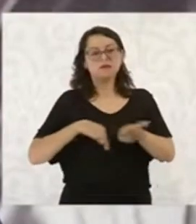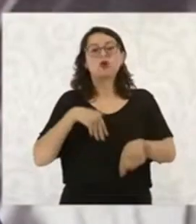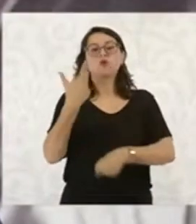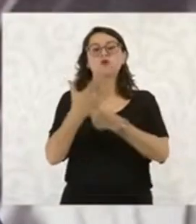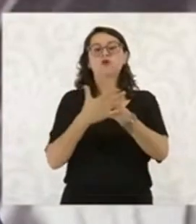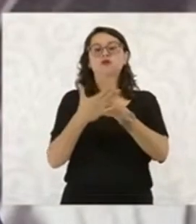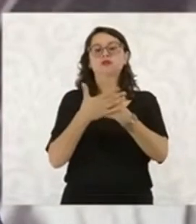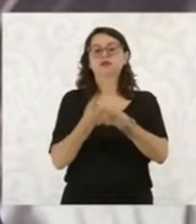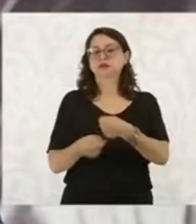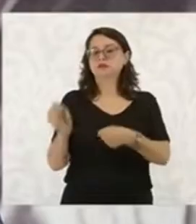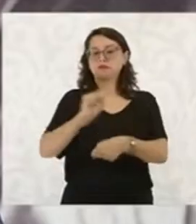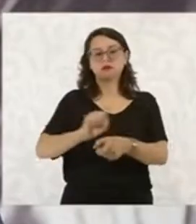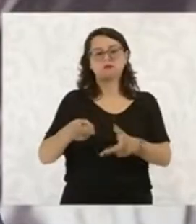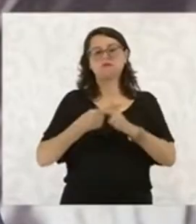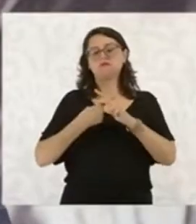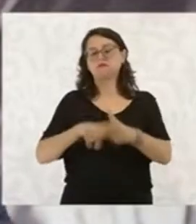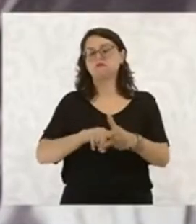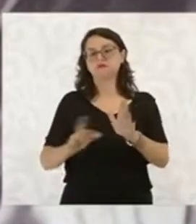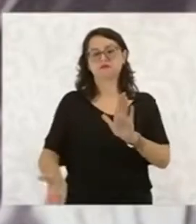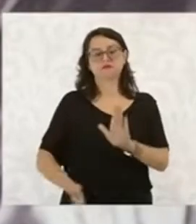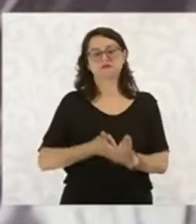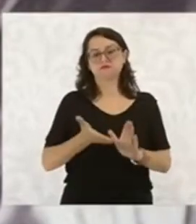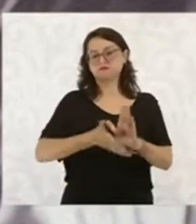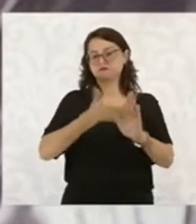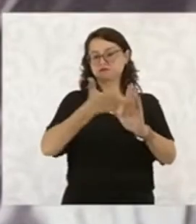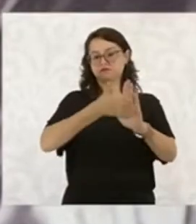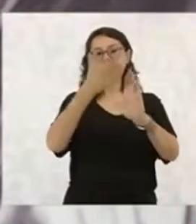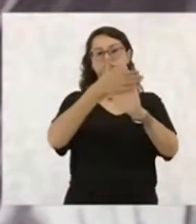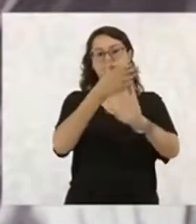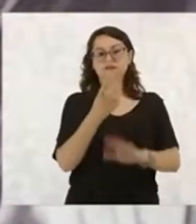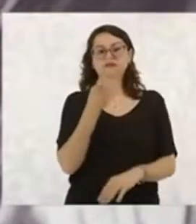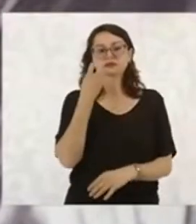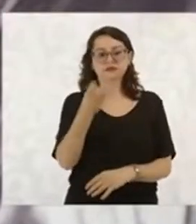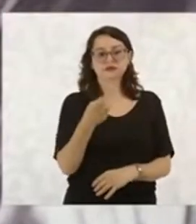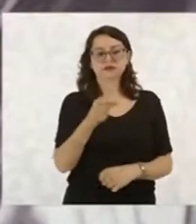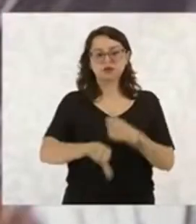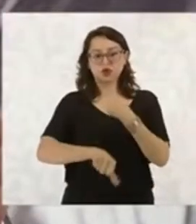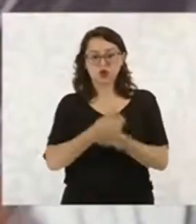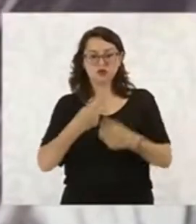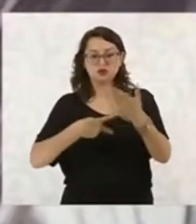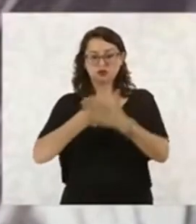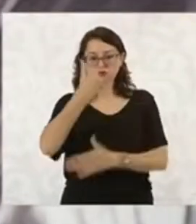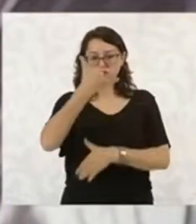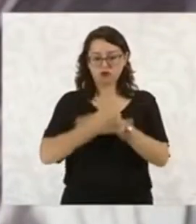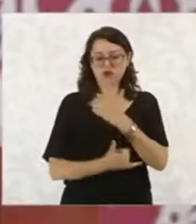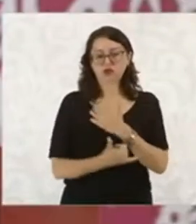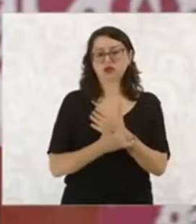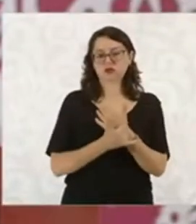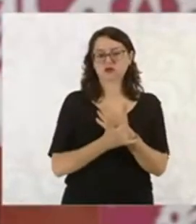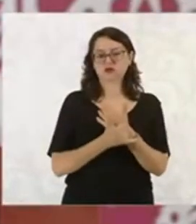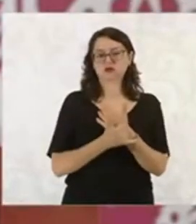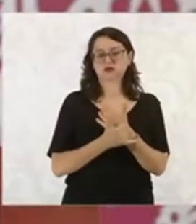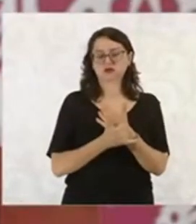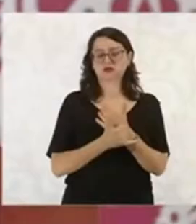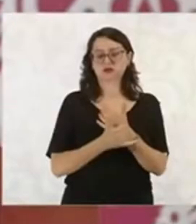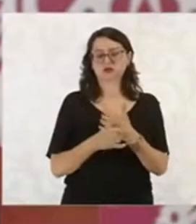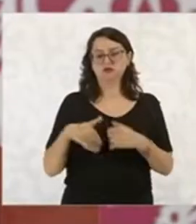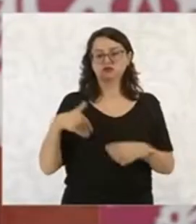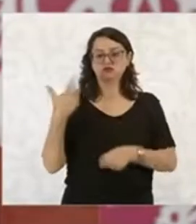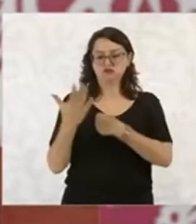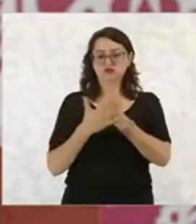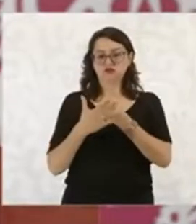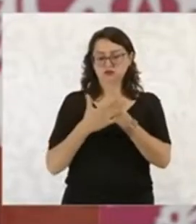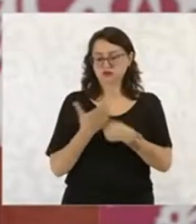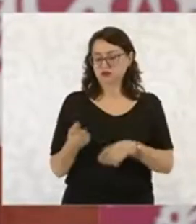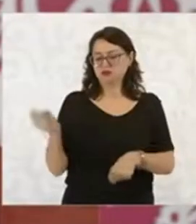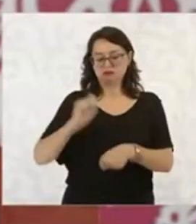van a iniciar obras. Con esto estamos hablando ya de 11 proyectos que estarán en marcha la próxima semana, 8 de ellos ya